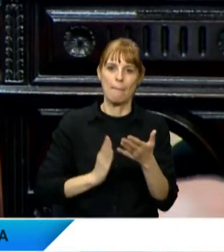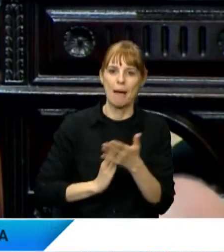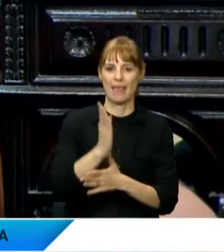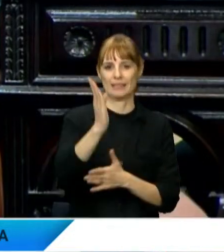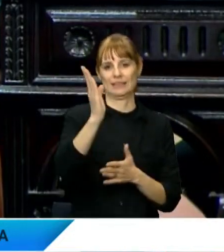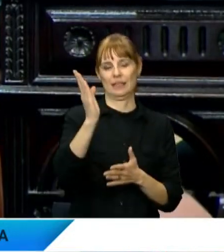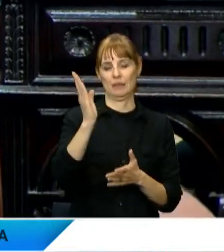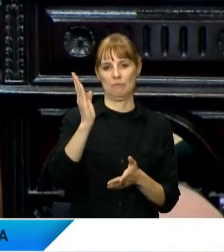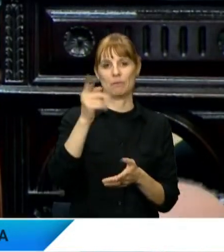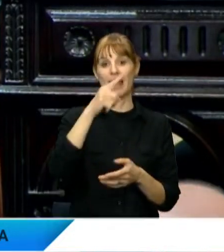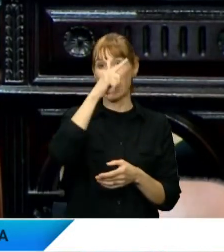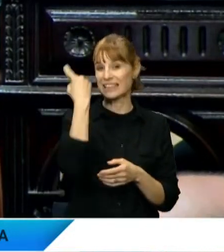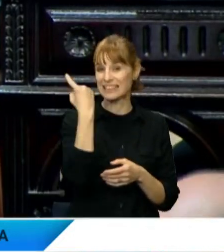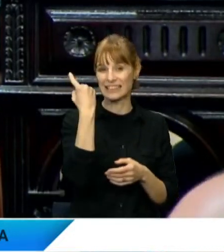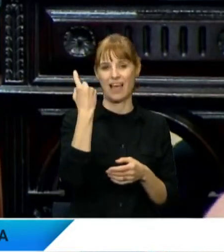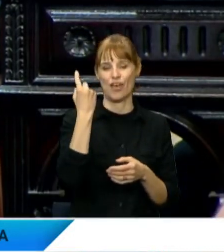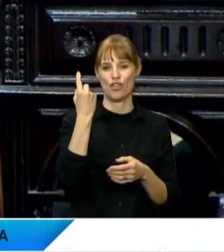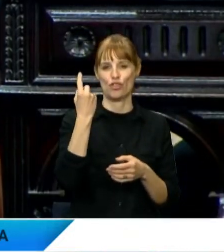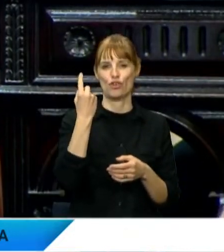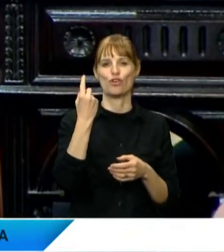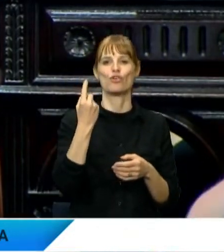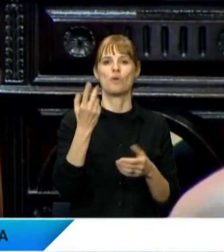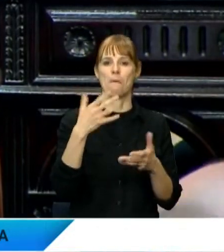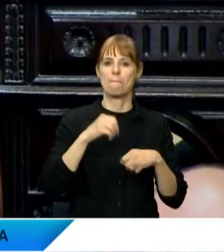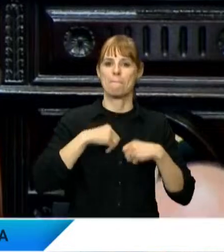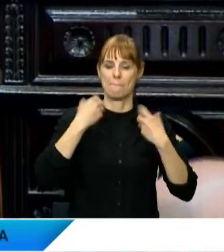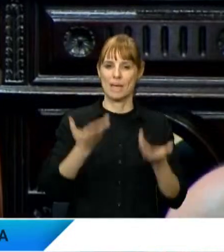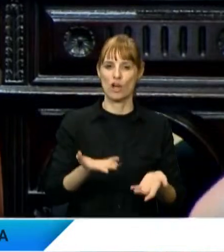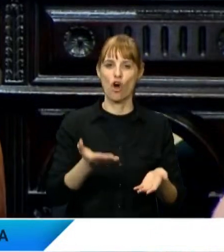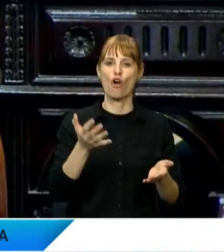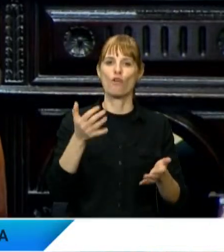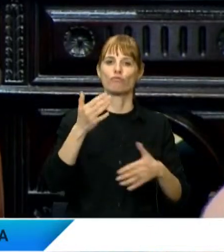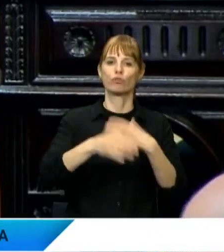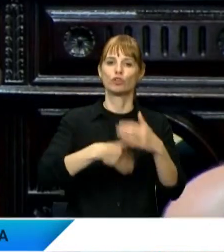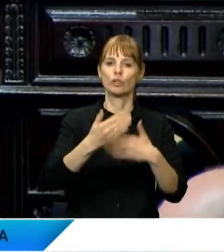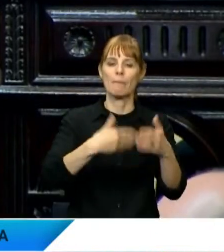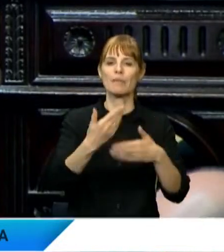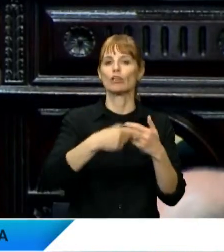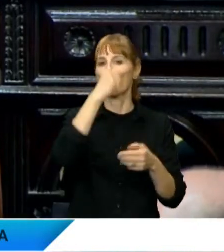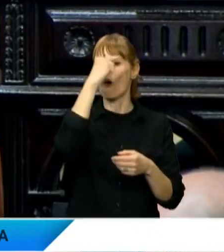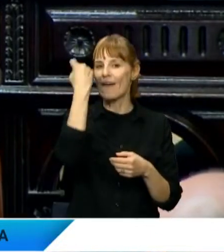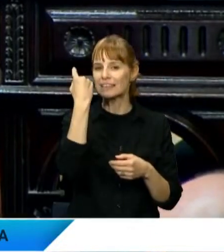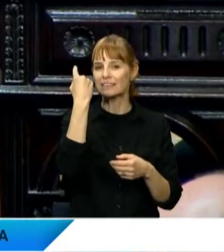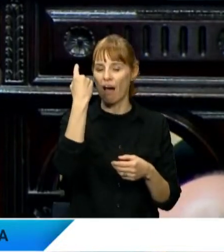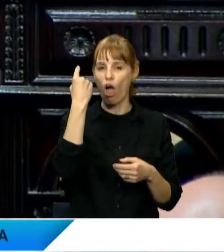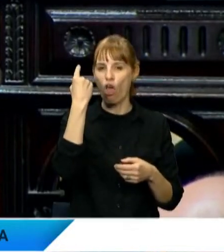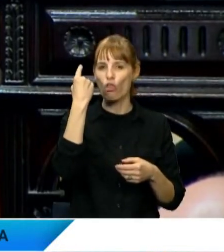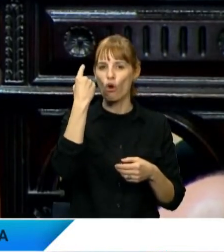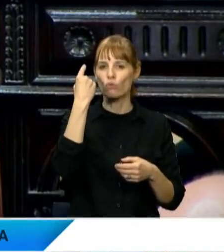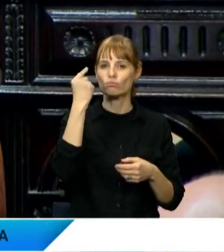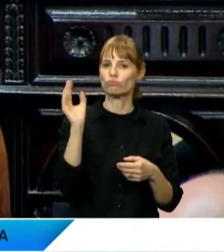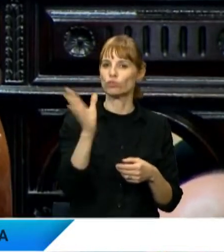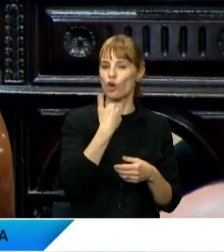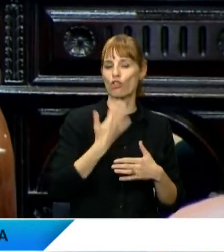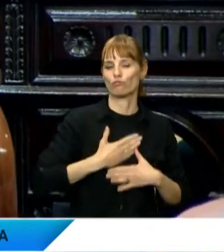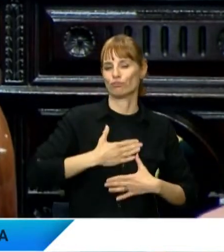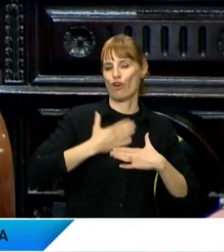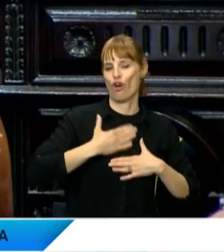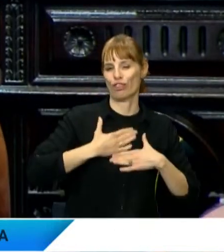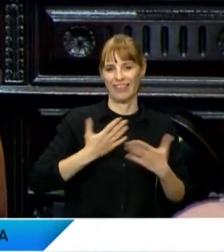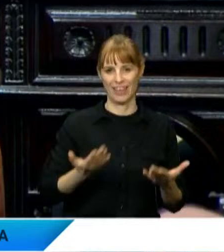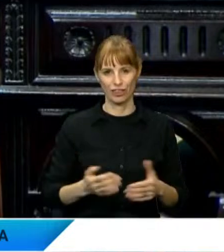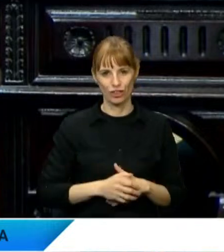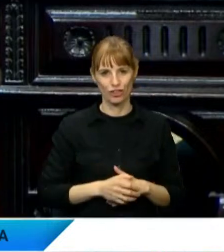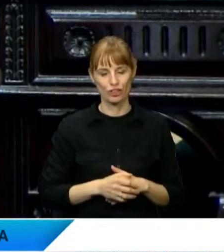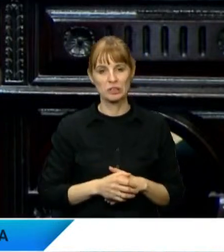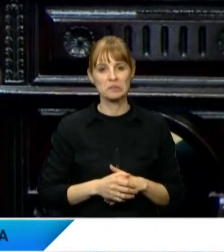va a hacer un Estado más eficiente con un funcionamiento estatal del que todos vamos a estar contentos.